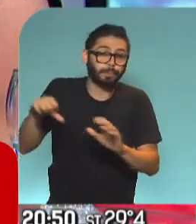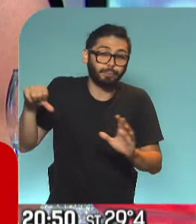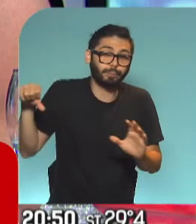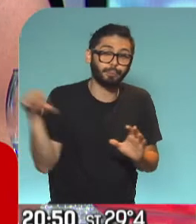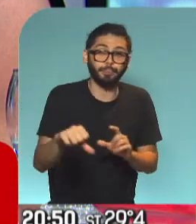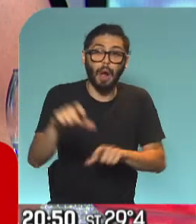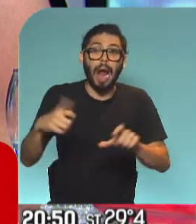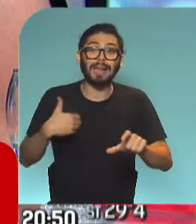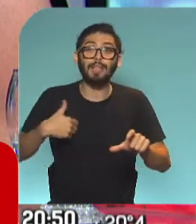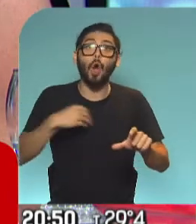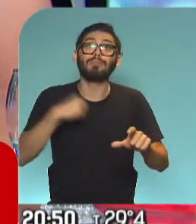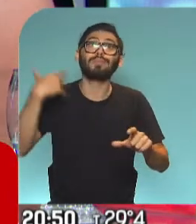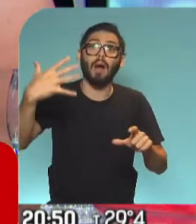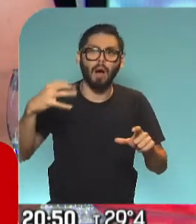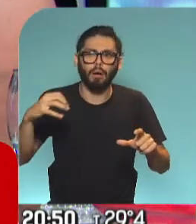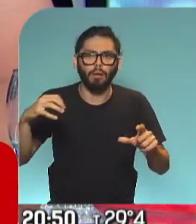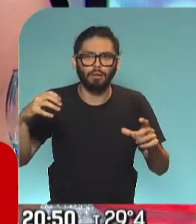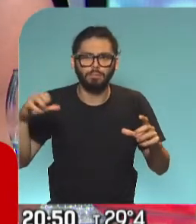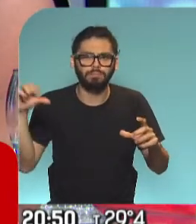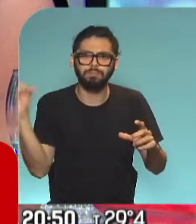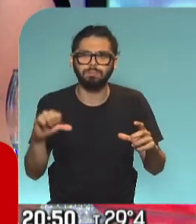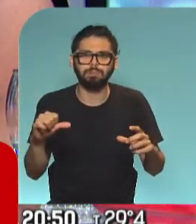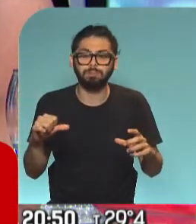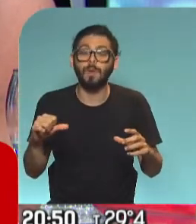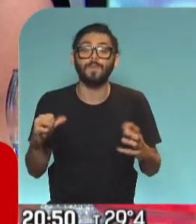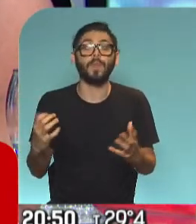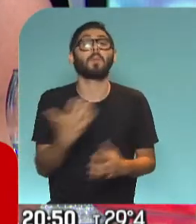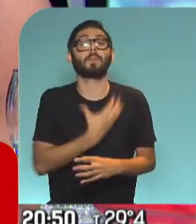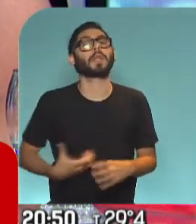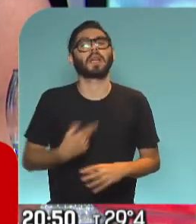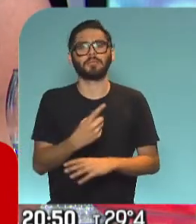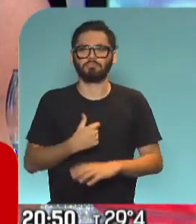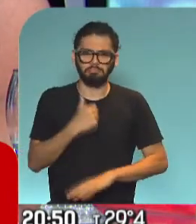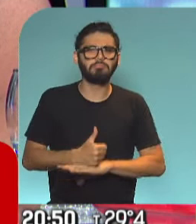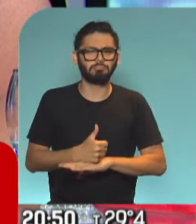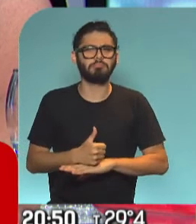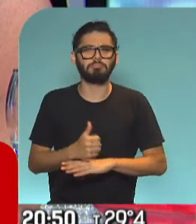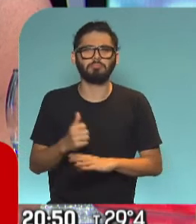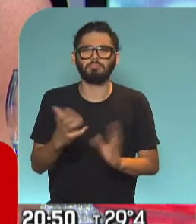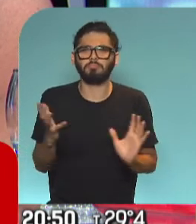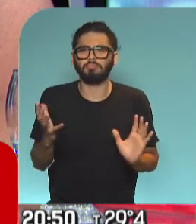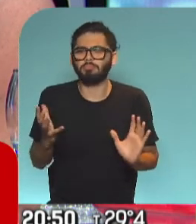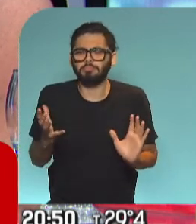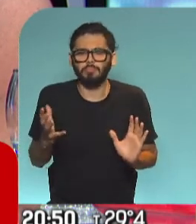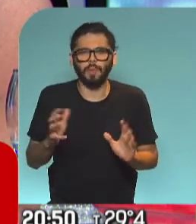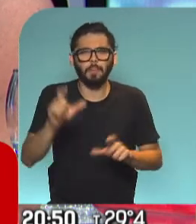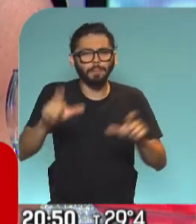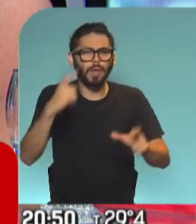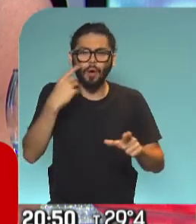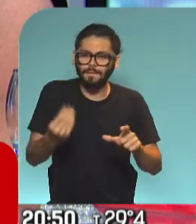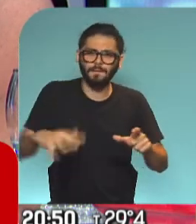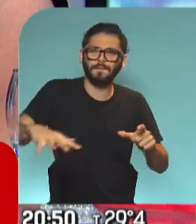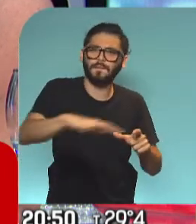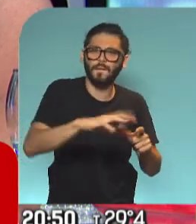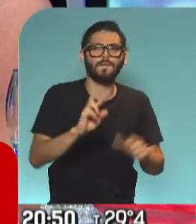los argentinos así que digo el presidente se puso al frente se puso al frente del cuidado de la vida de nuestras vecinas nuestros